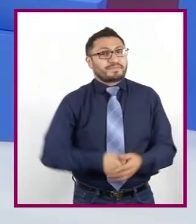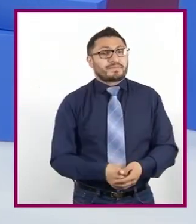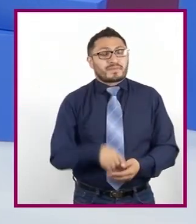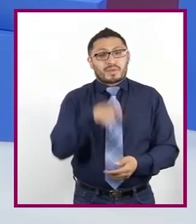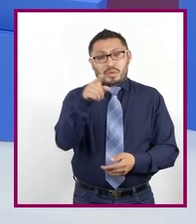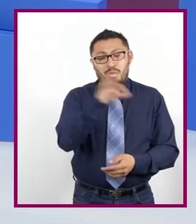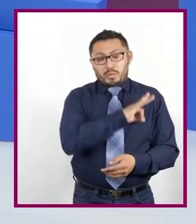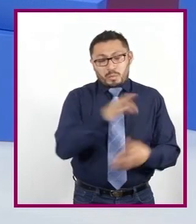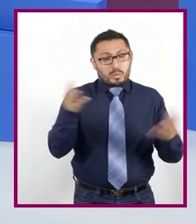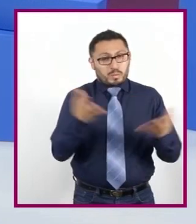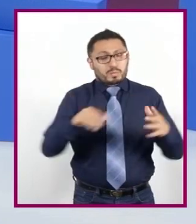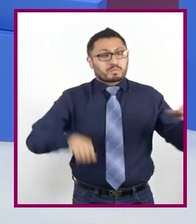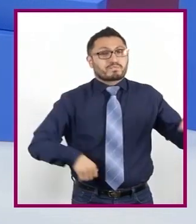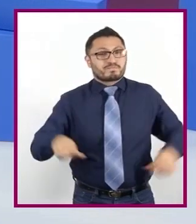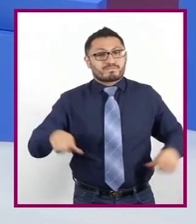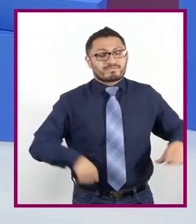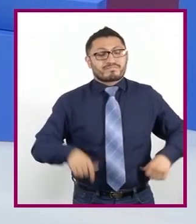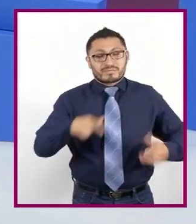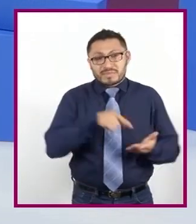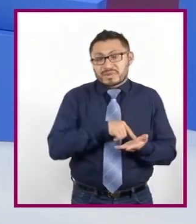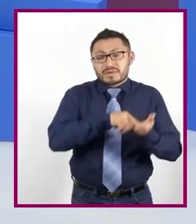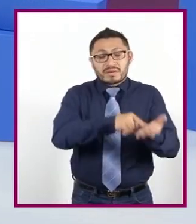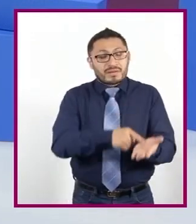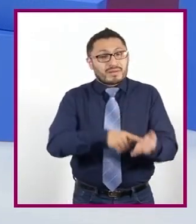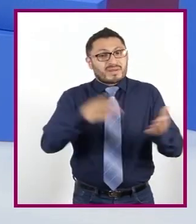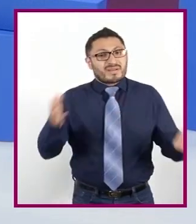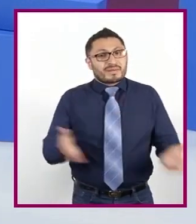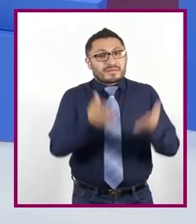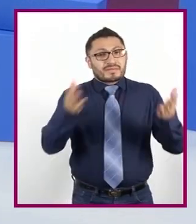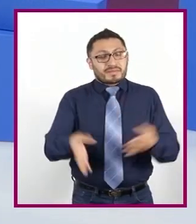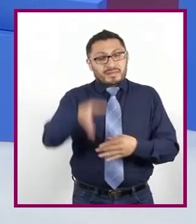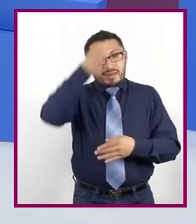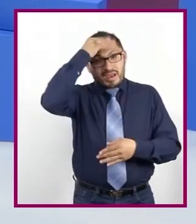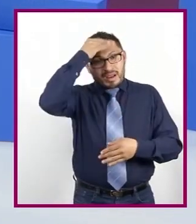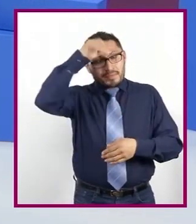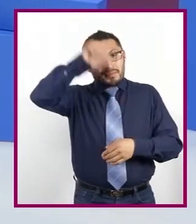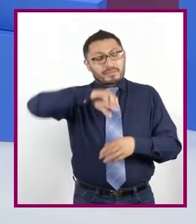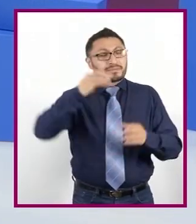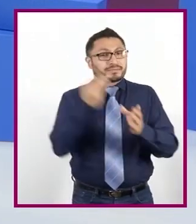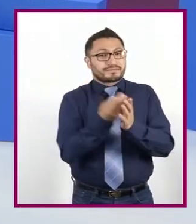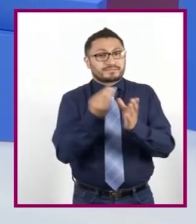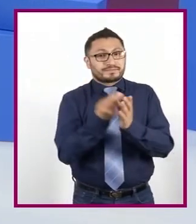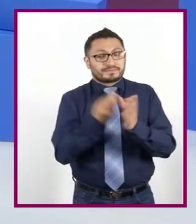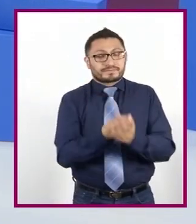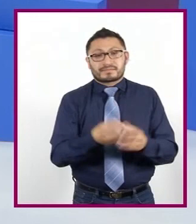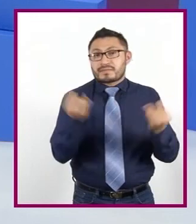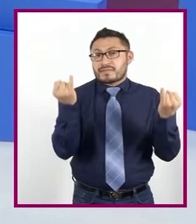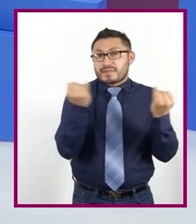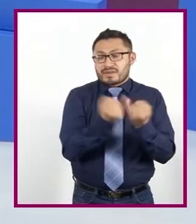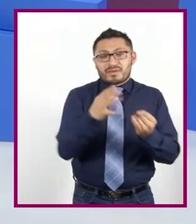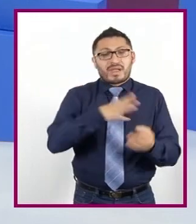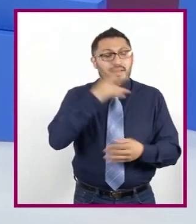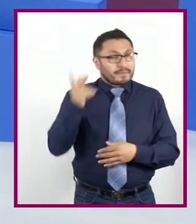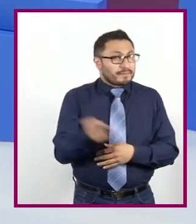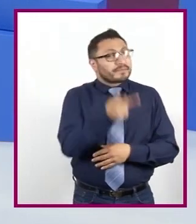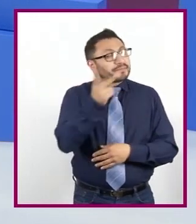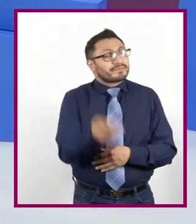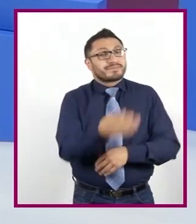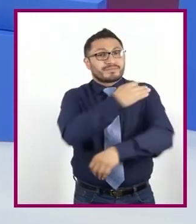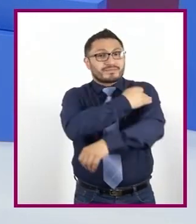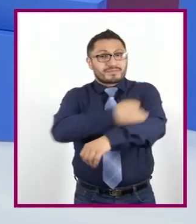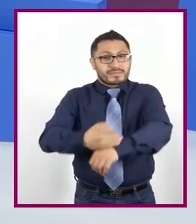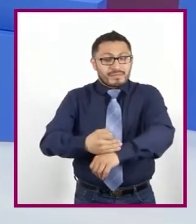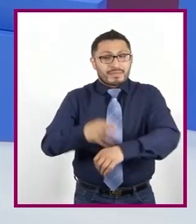Pueden realizar las actividades propuestas para reforzar lo aprendido en esta sesión. También pueden preguntarles a sus